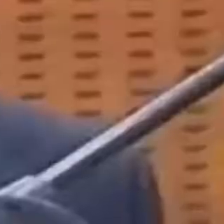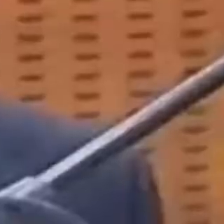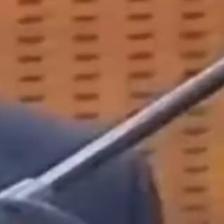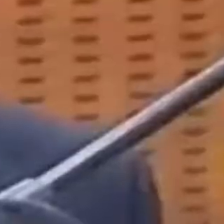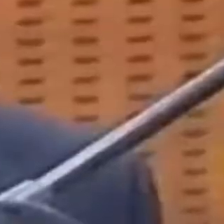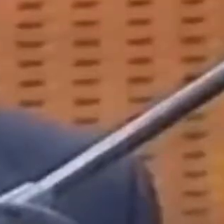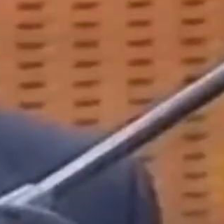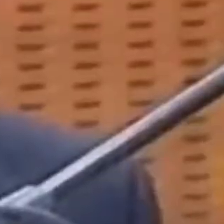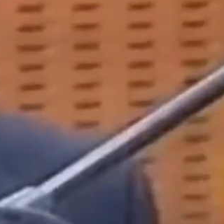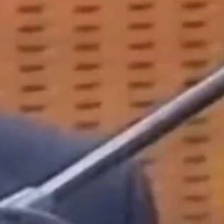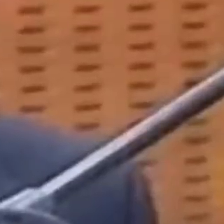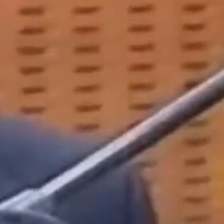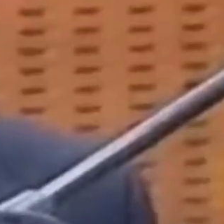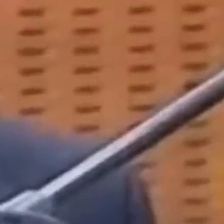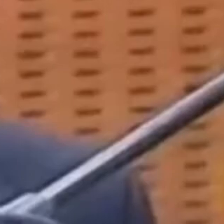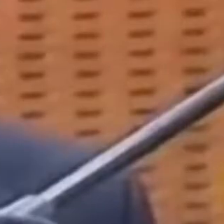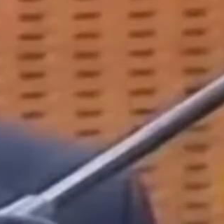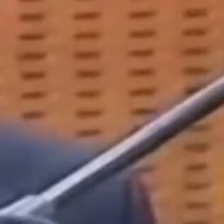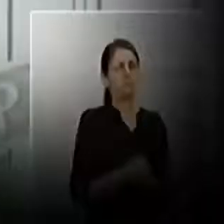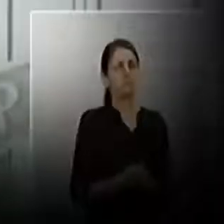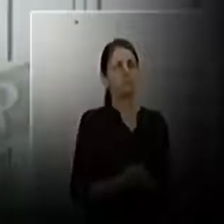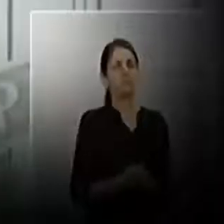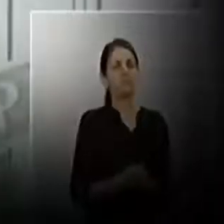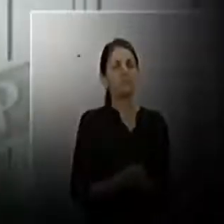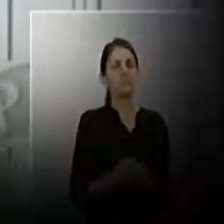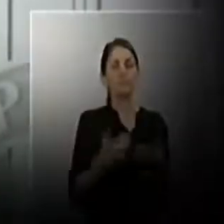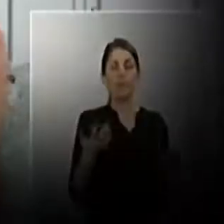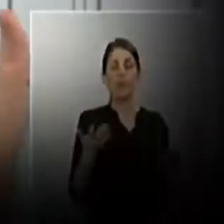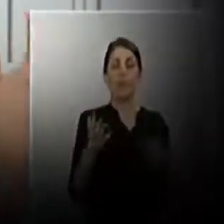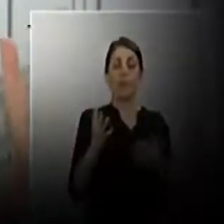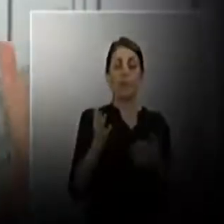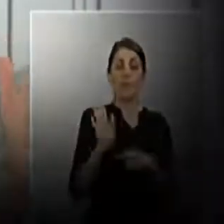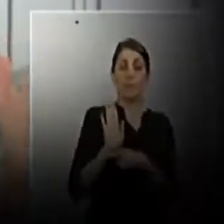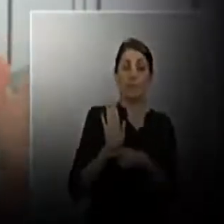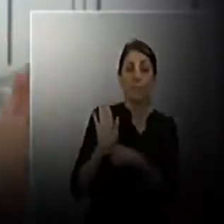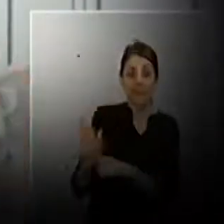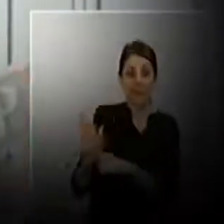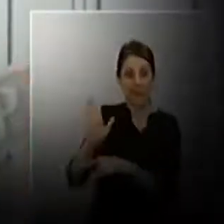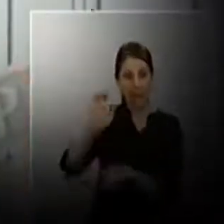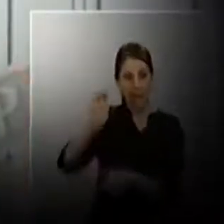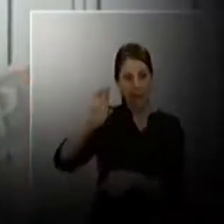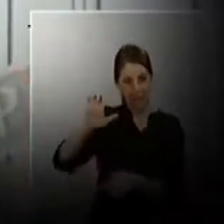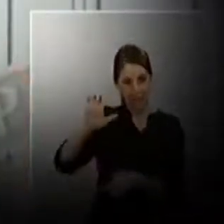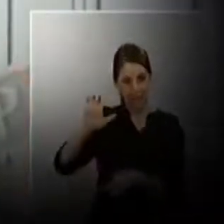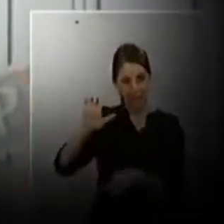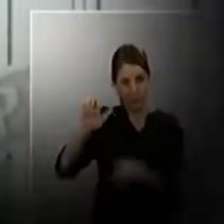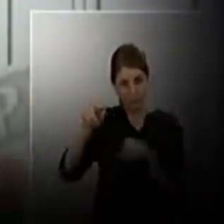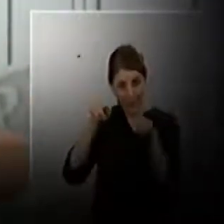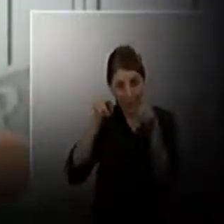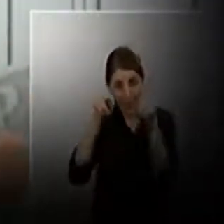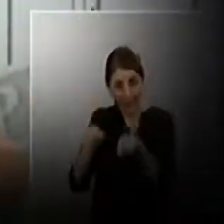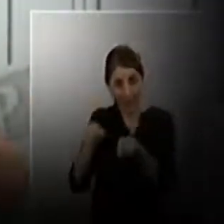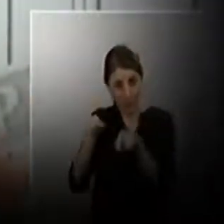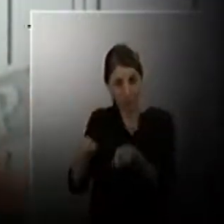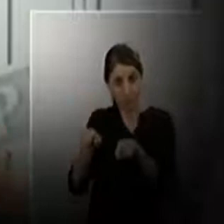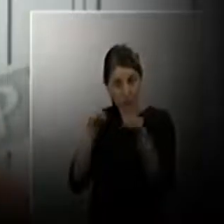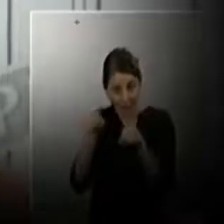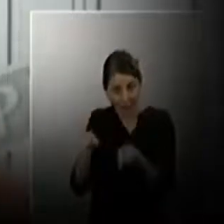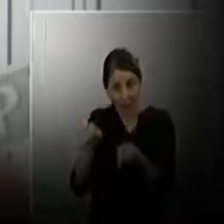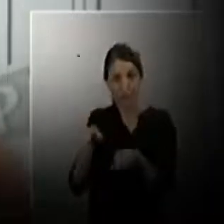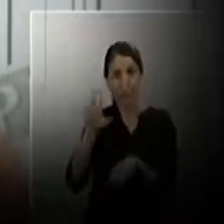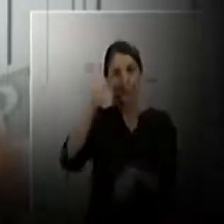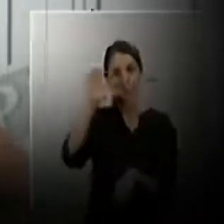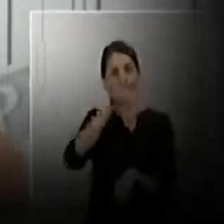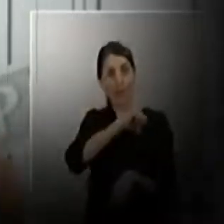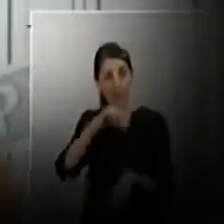cualquiera, presenta un ERTE. Y eso es lo que hemos dicho, que las comunidades autónomas nos dicen, las que dan los